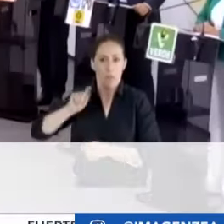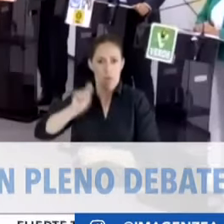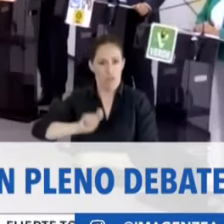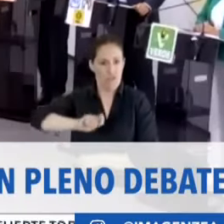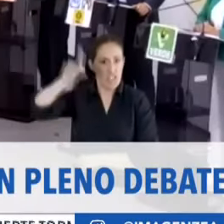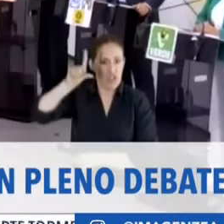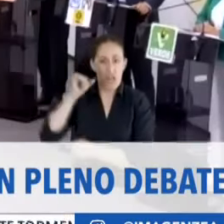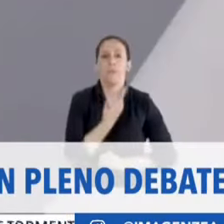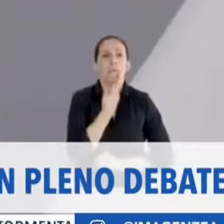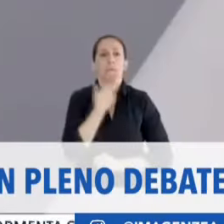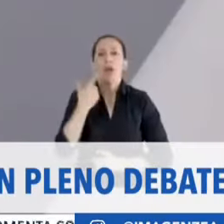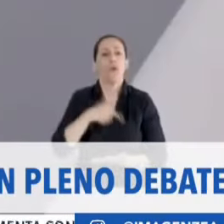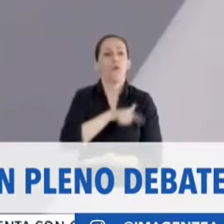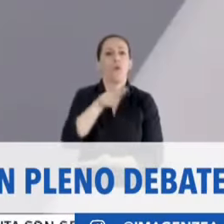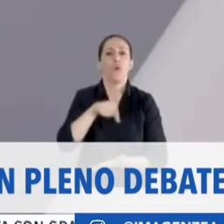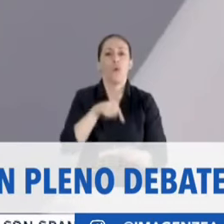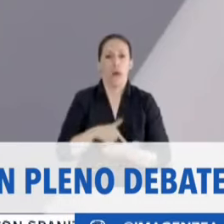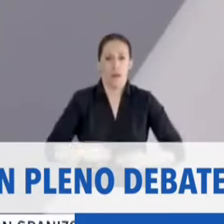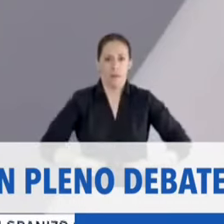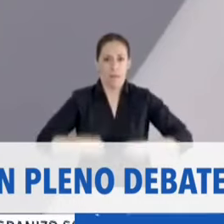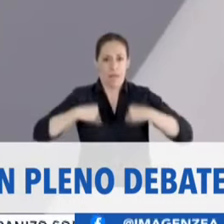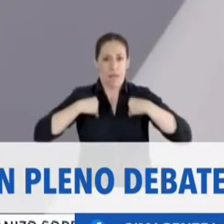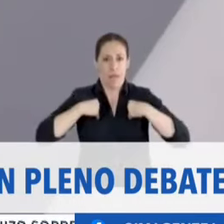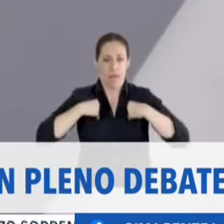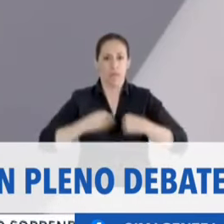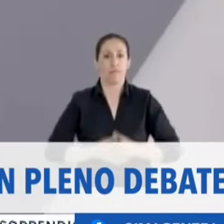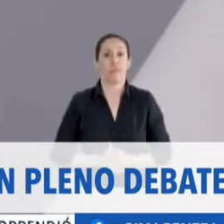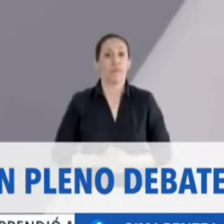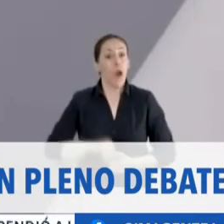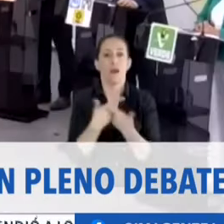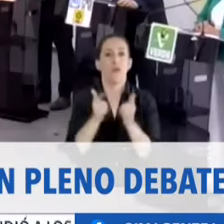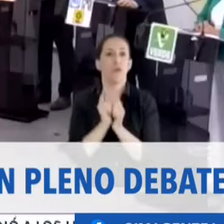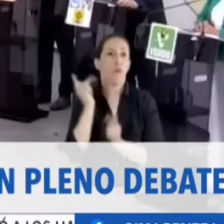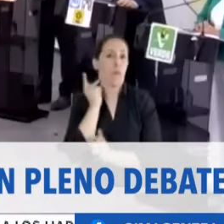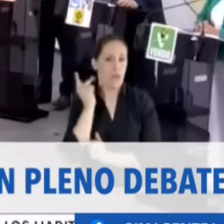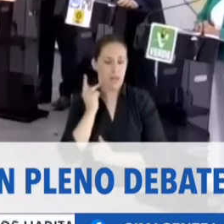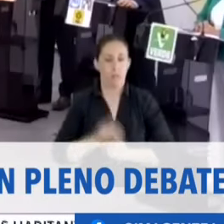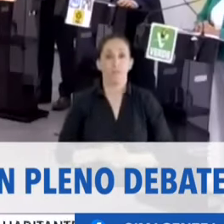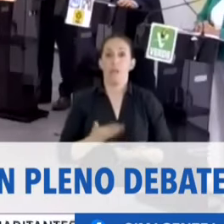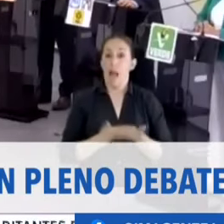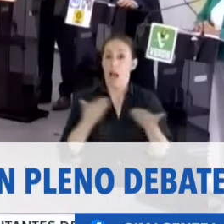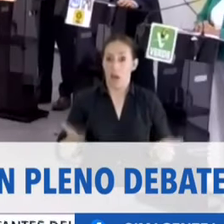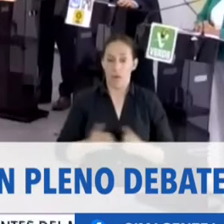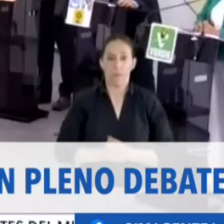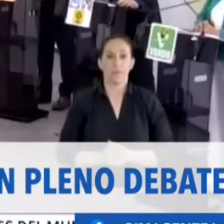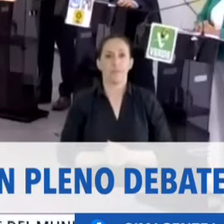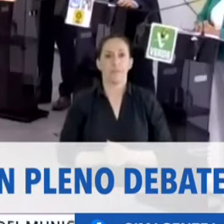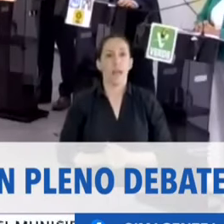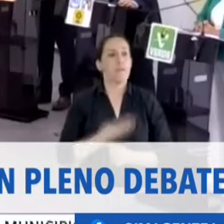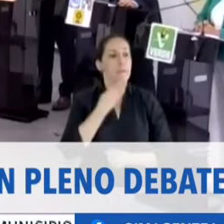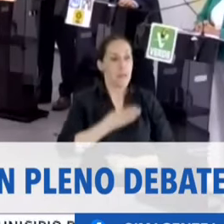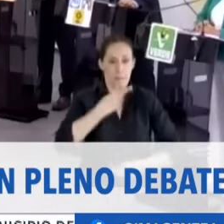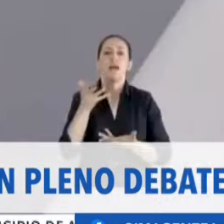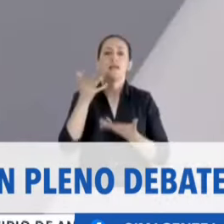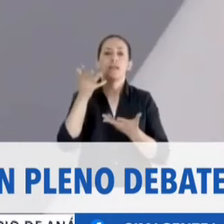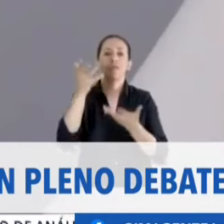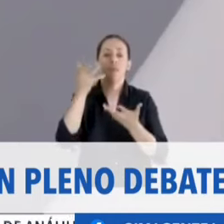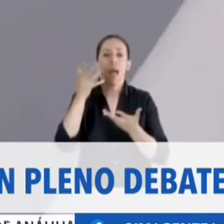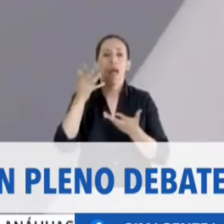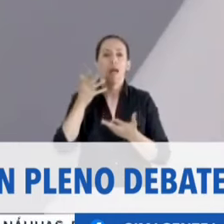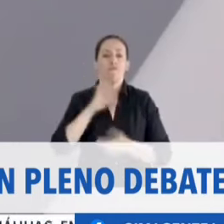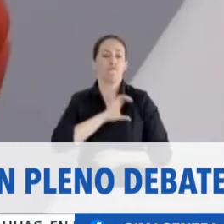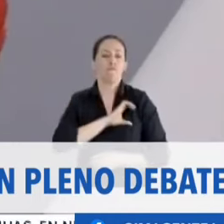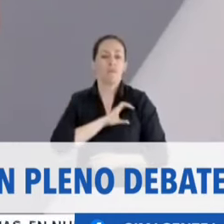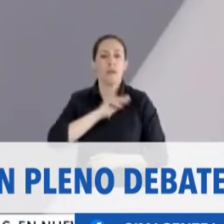en pleno debate por la presidencia municipal la acción desató reacciones en las otras candidatas y las personas que vieron el ejercicio